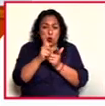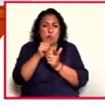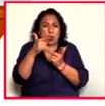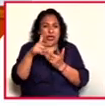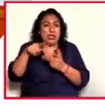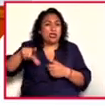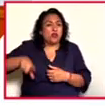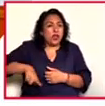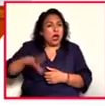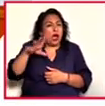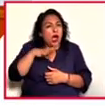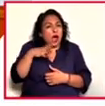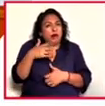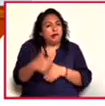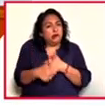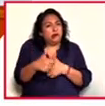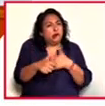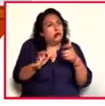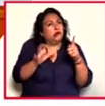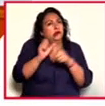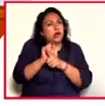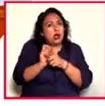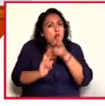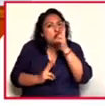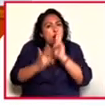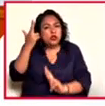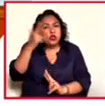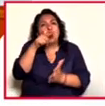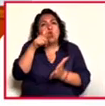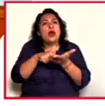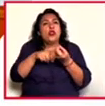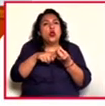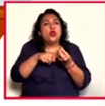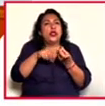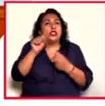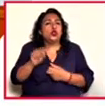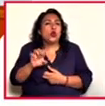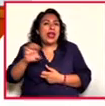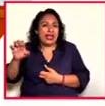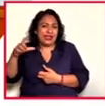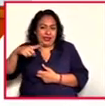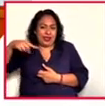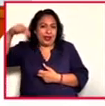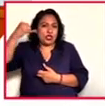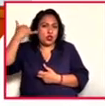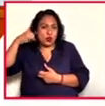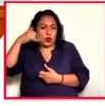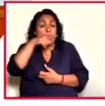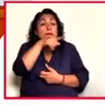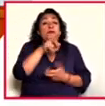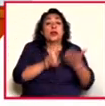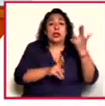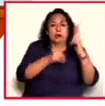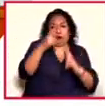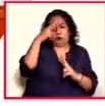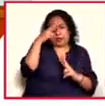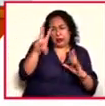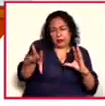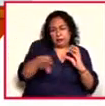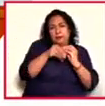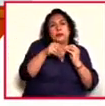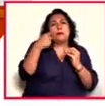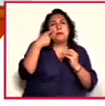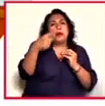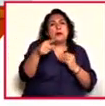los retos de hacer la revolución en el sureste del país, en Yucatán. Si como parte de la Revolución Mexicana asociamos la figura del villismo a